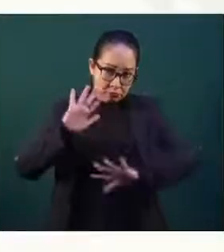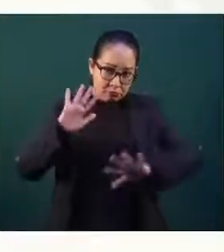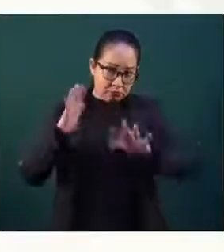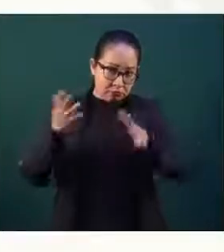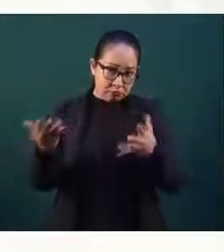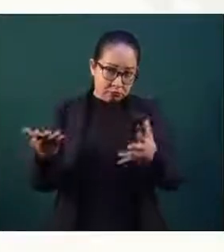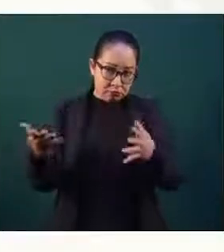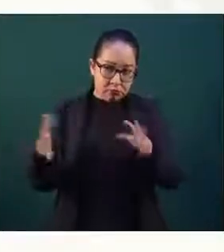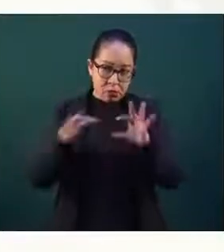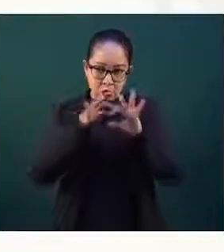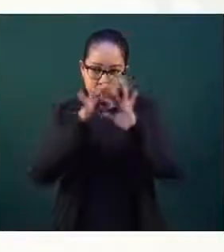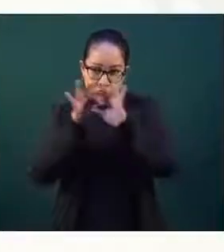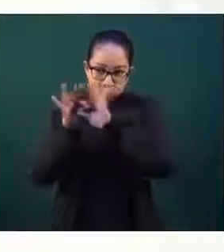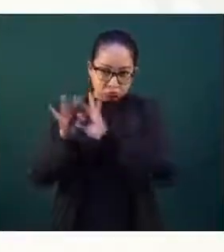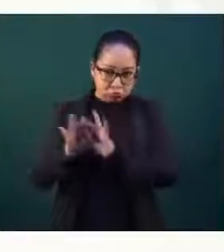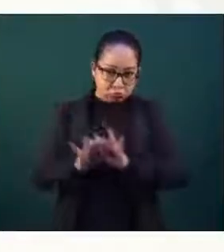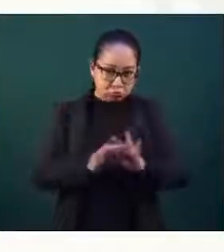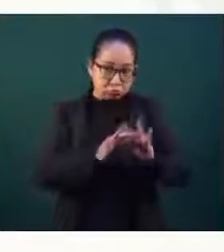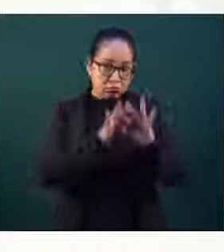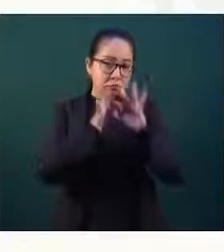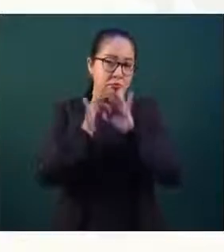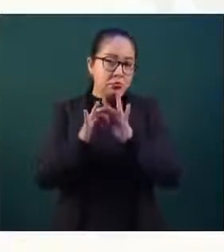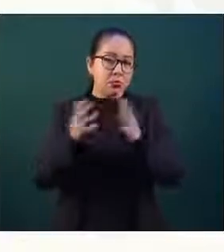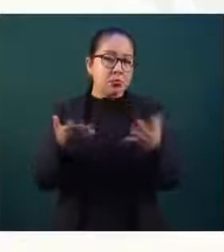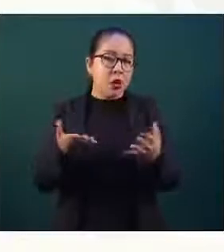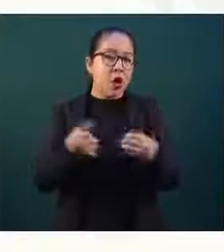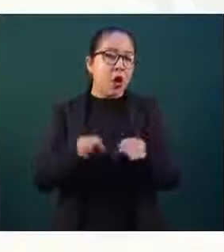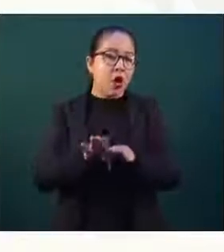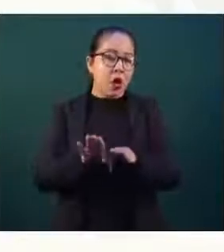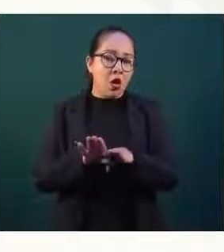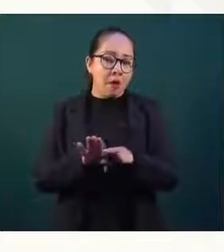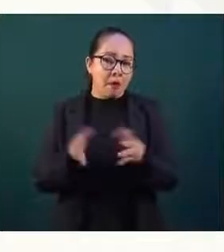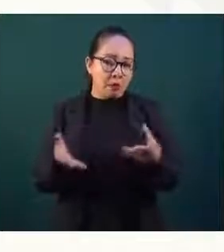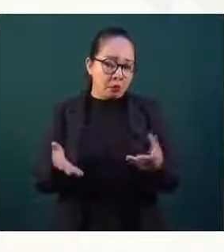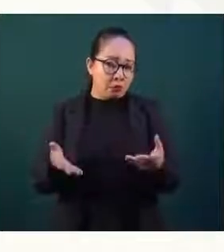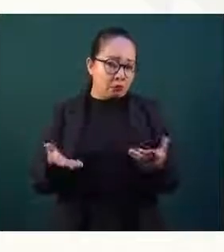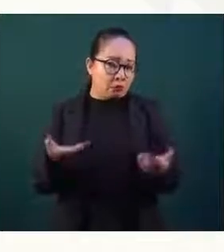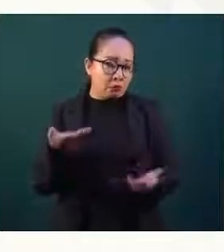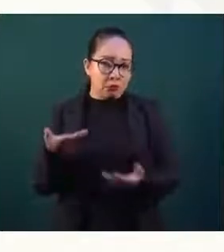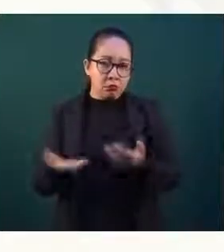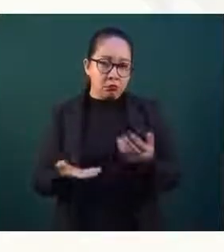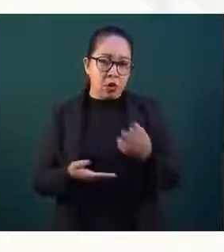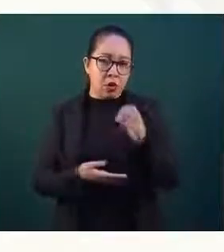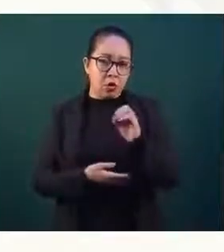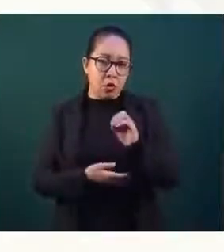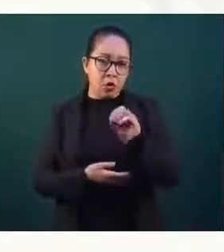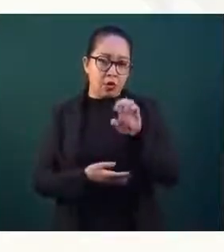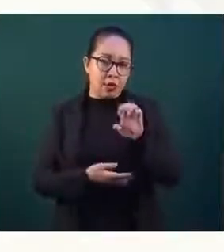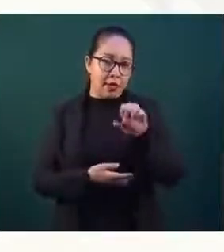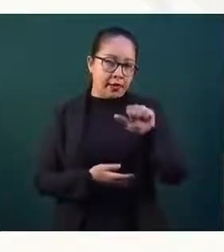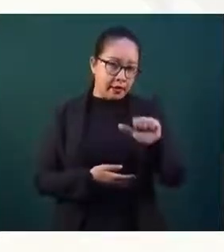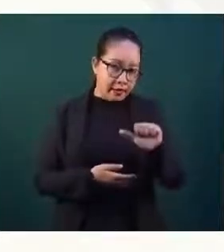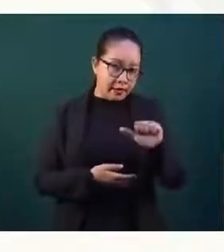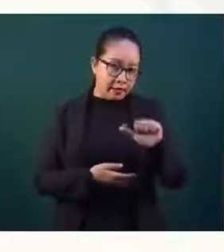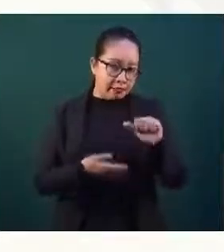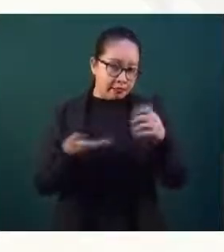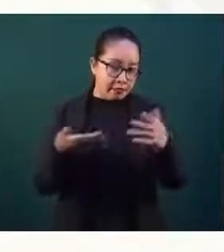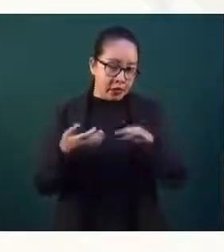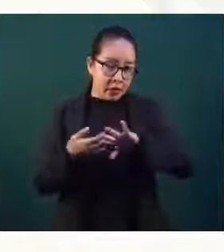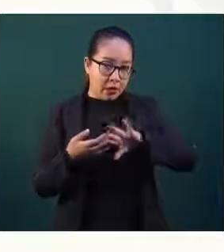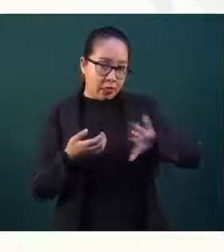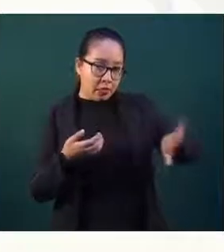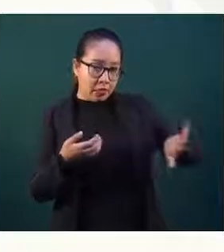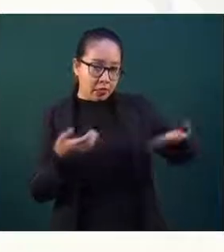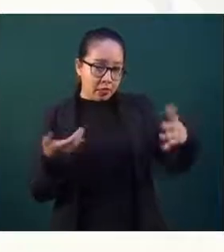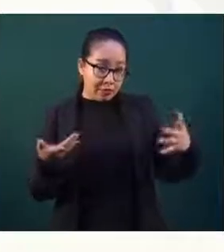iniciando precisamente con hacer a un lado toda esa estructura que representa la OEA, los intereses que